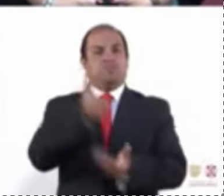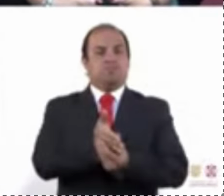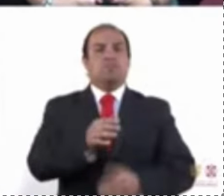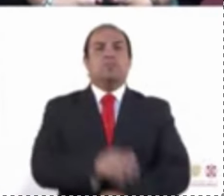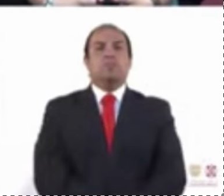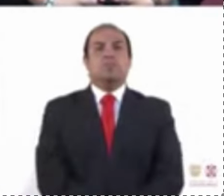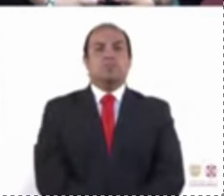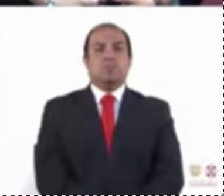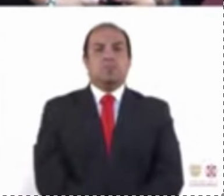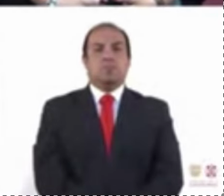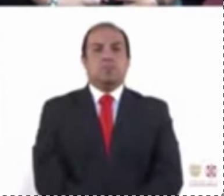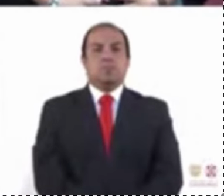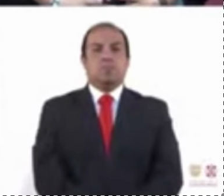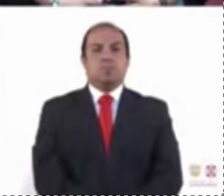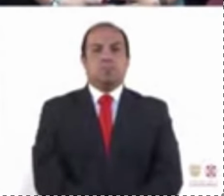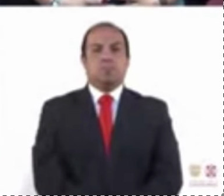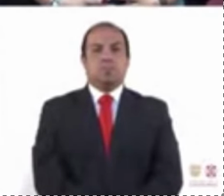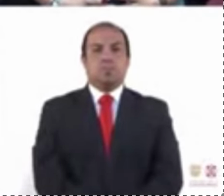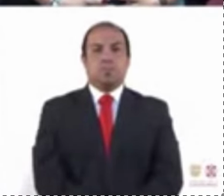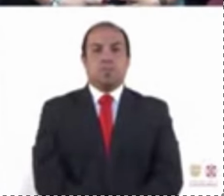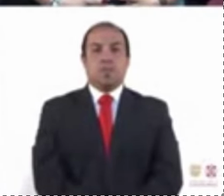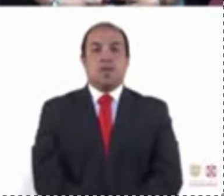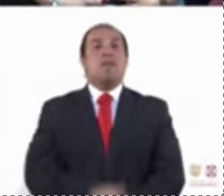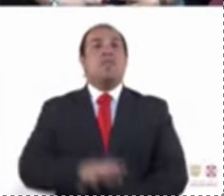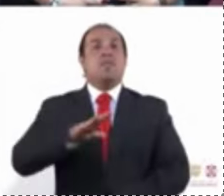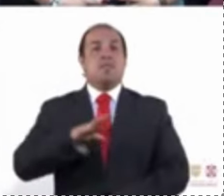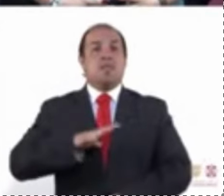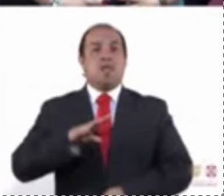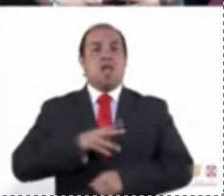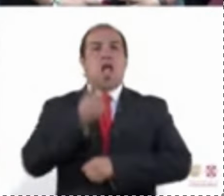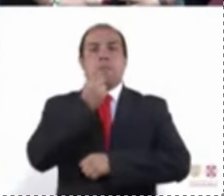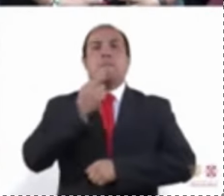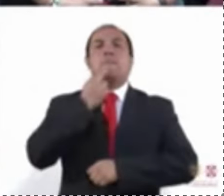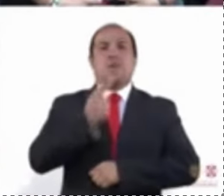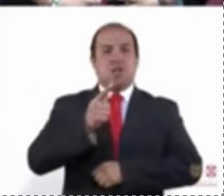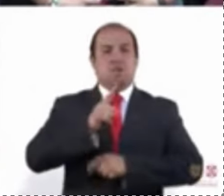Reitero, tenemos a la mejor policía del país y a la mejor